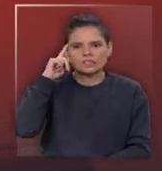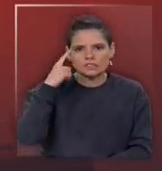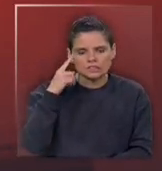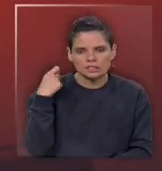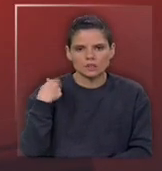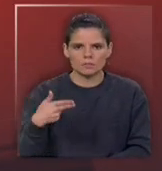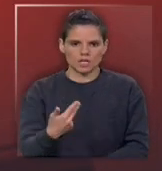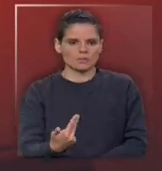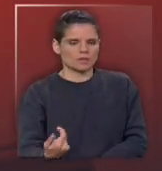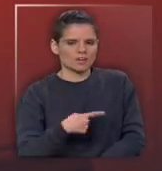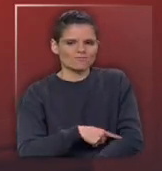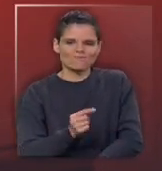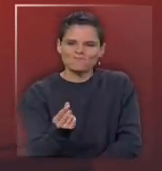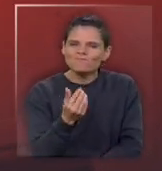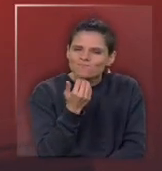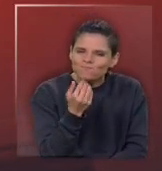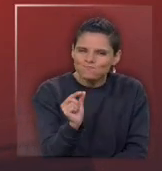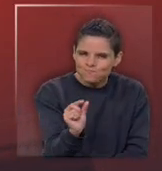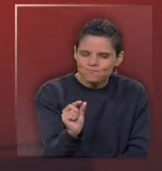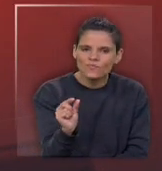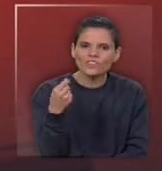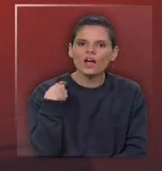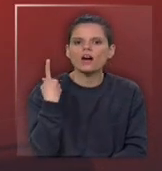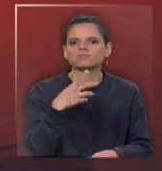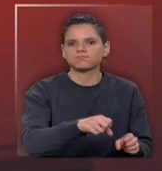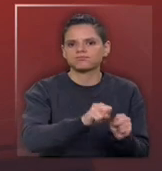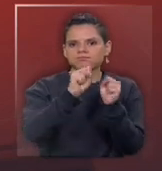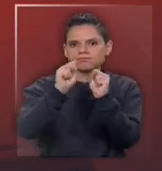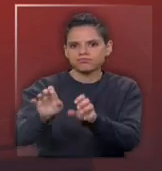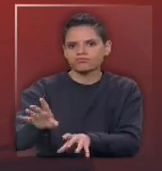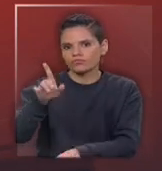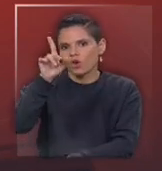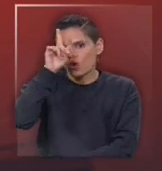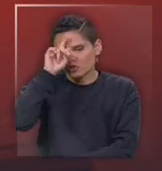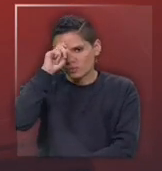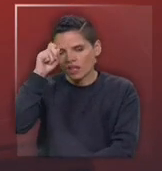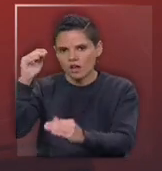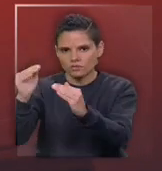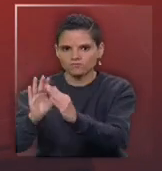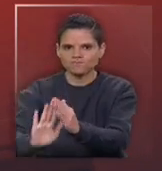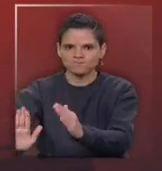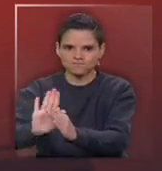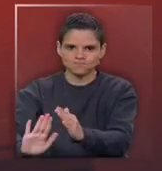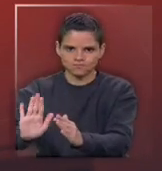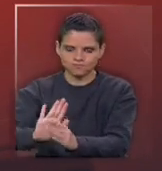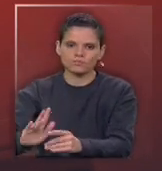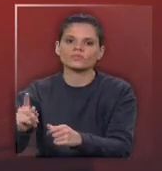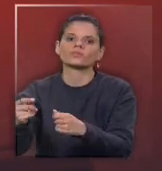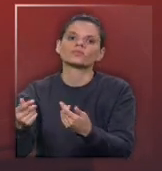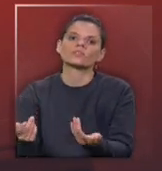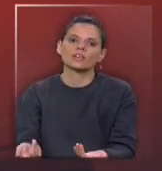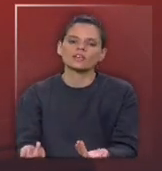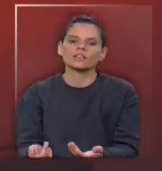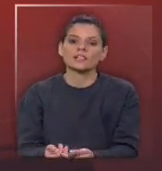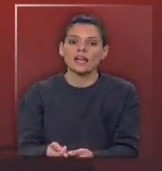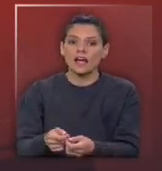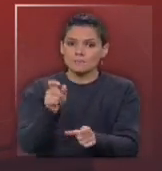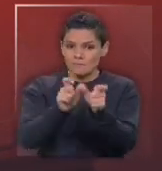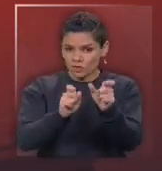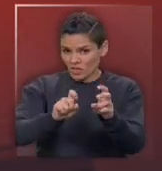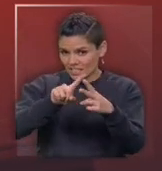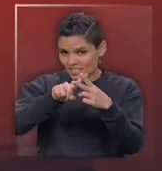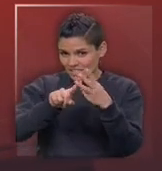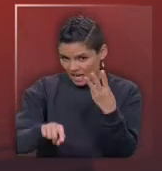balines que han sido trasladadas al Hospital Gustavo Frique, acá en la ciudad de Jardín. 3 de estas